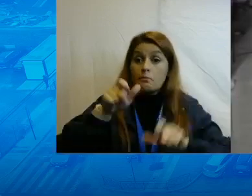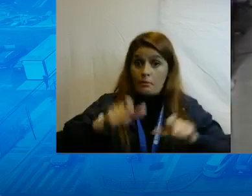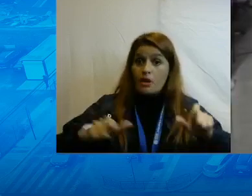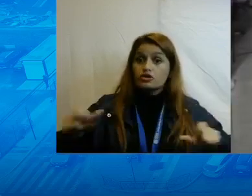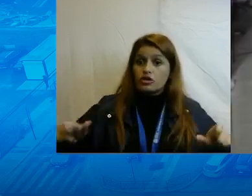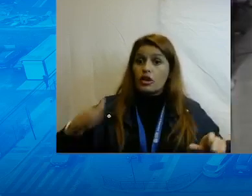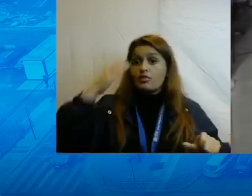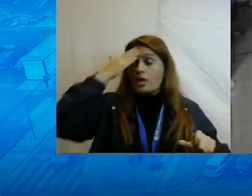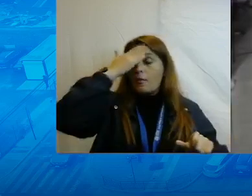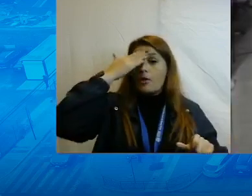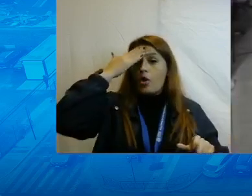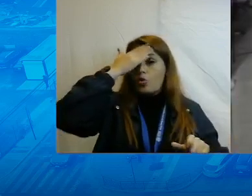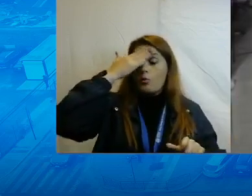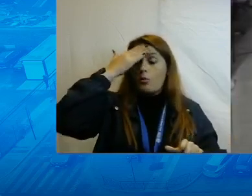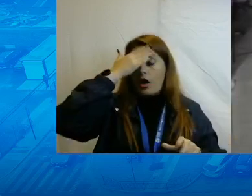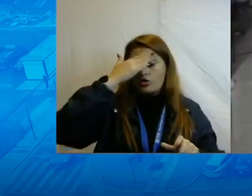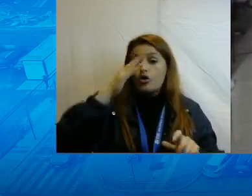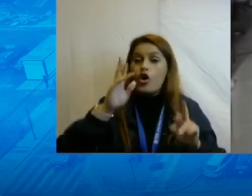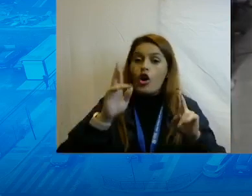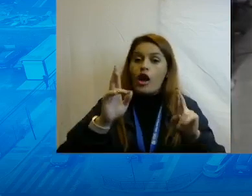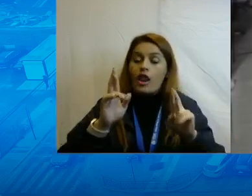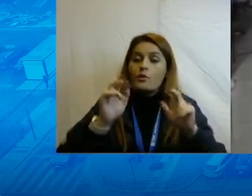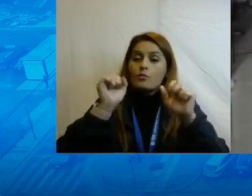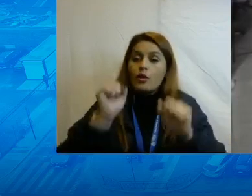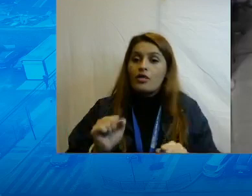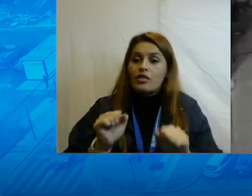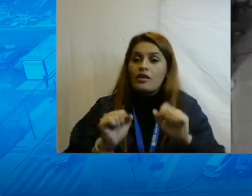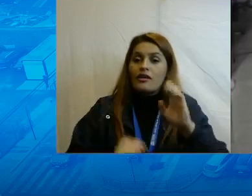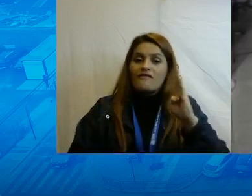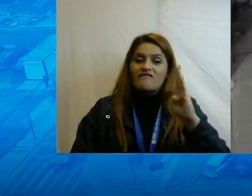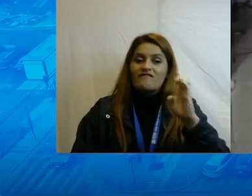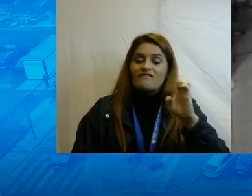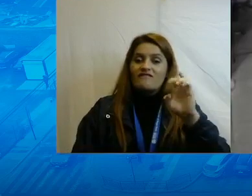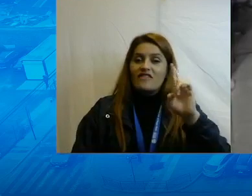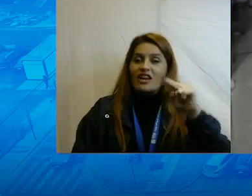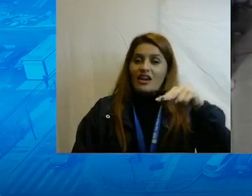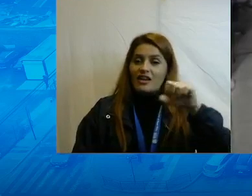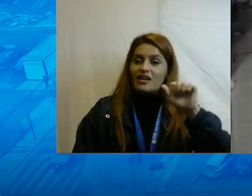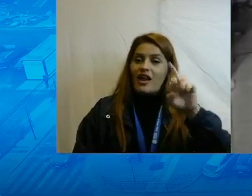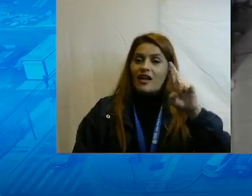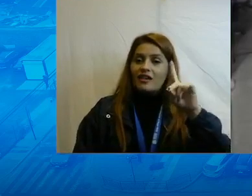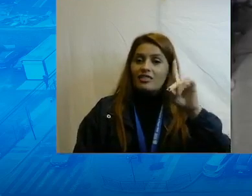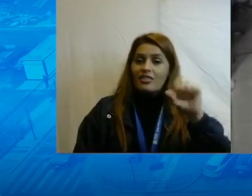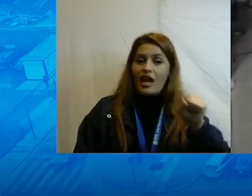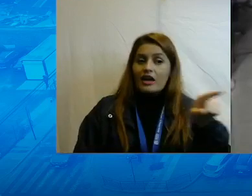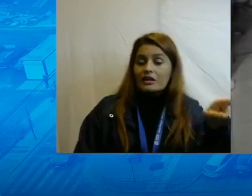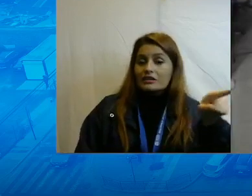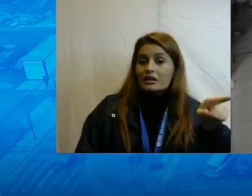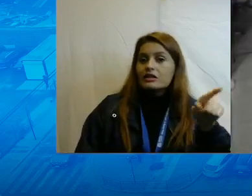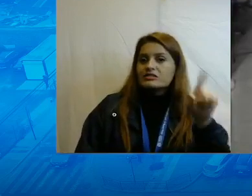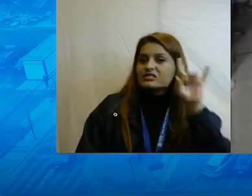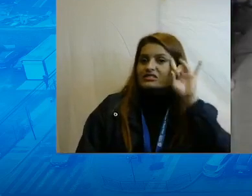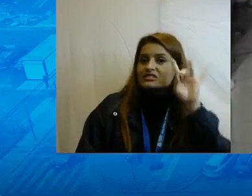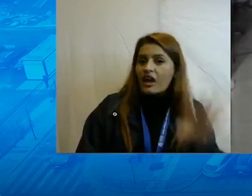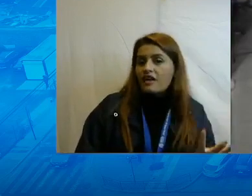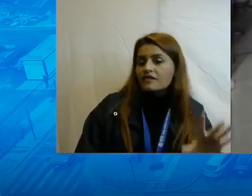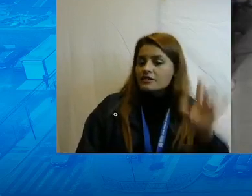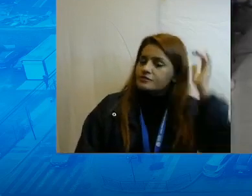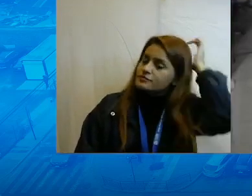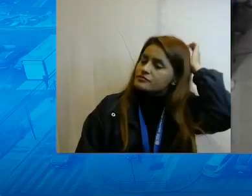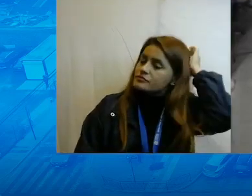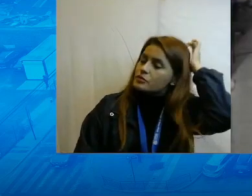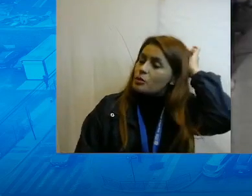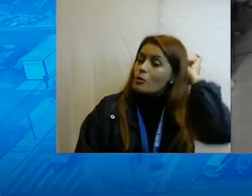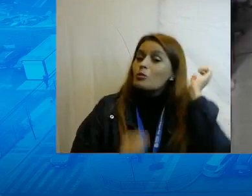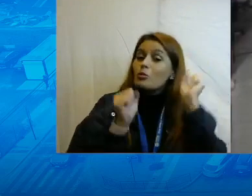están preocupados, así que yo creo que también la Bernarda, ¿cierto?, debe estar al tanto de esta situación, alcaldesa, si